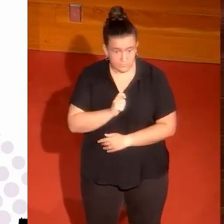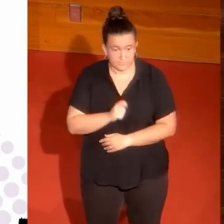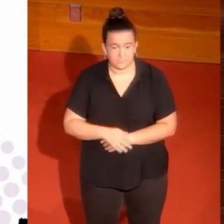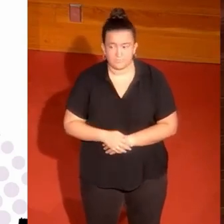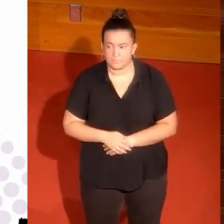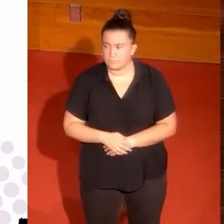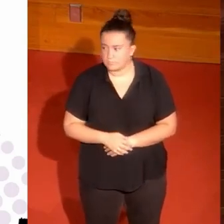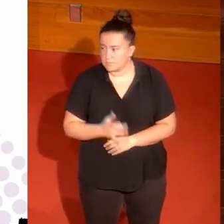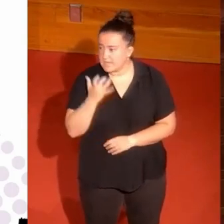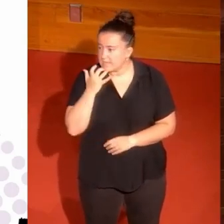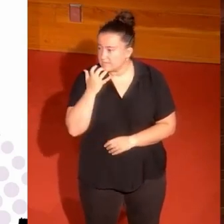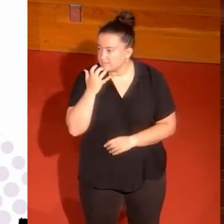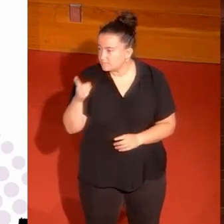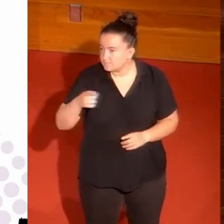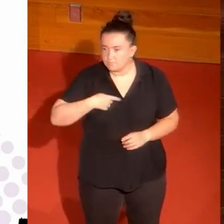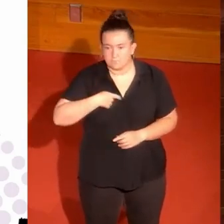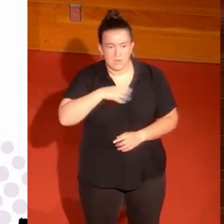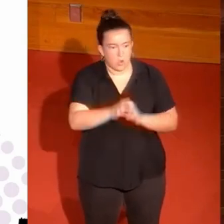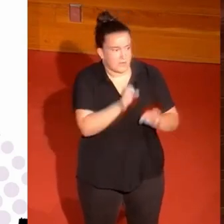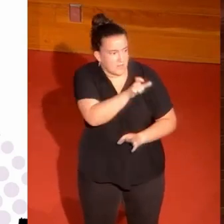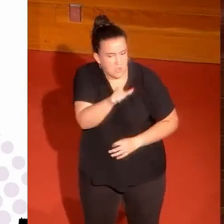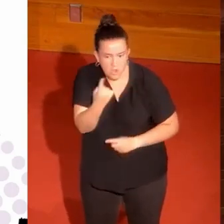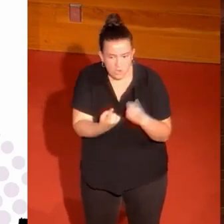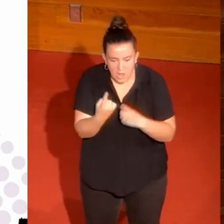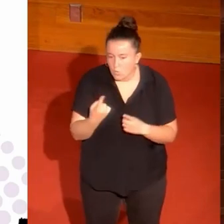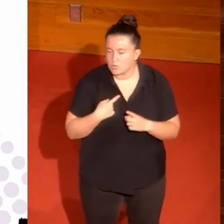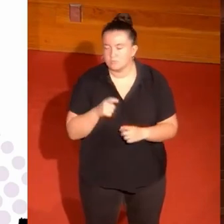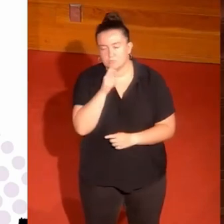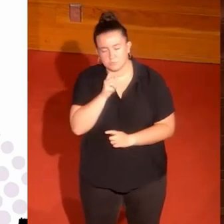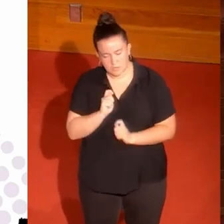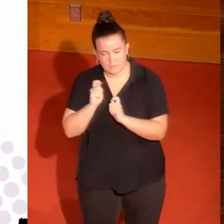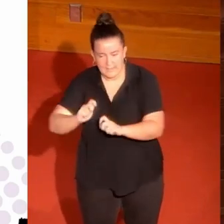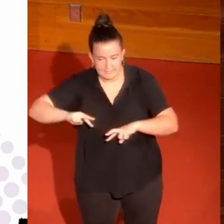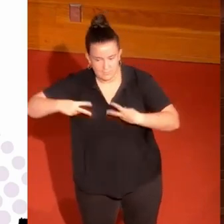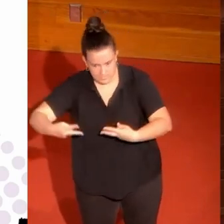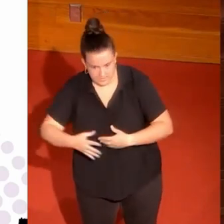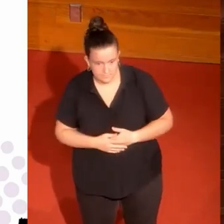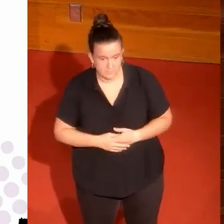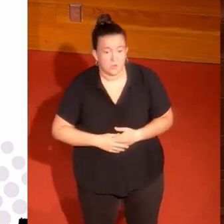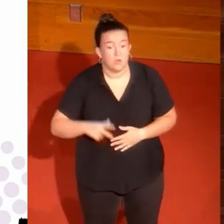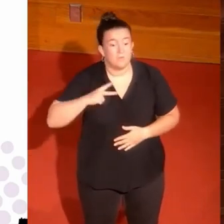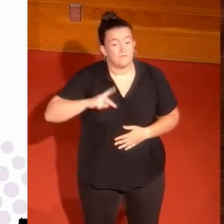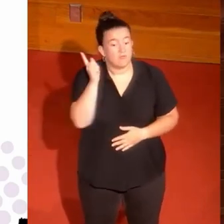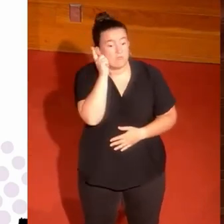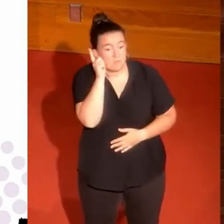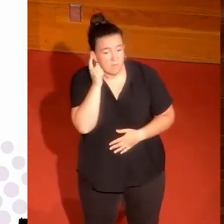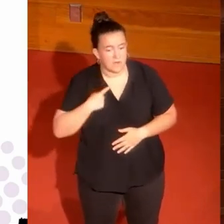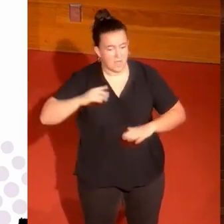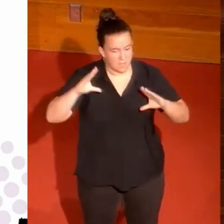gerak perar antol itul mikrofon mutuo